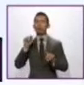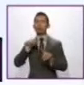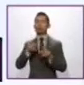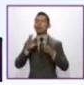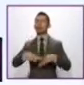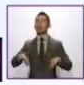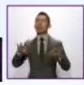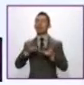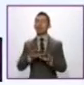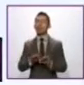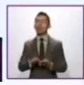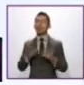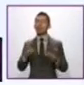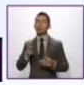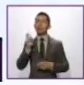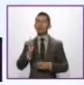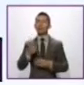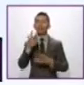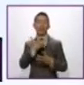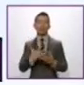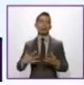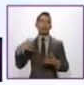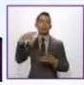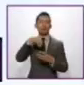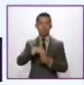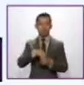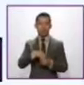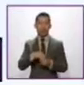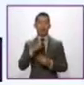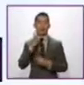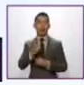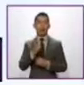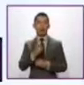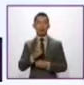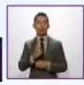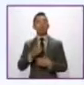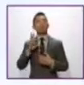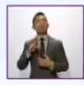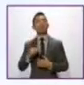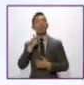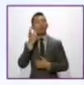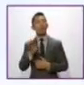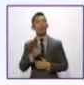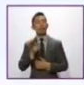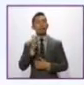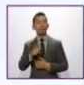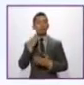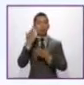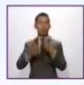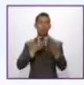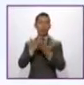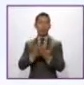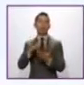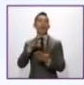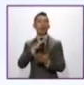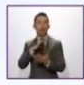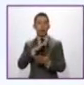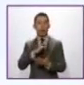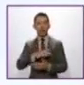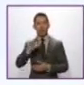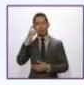y trascendentes, que es la inclusión. Y por ello no quiero dejar de pasar esta propuesta que tengo